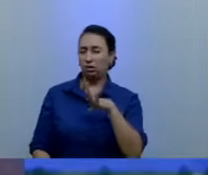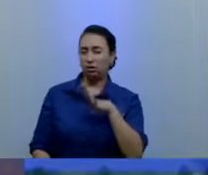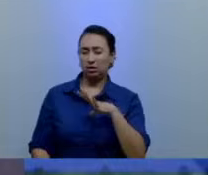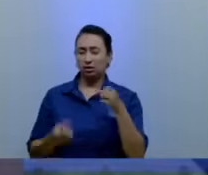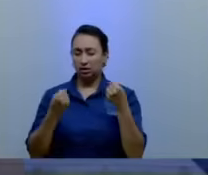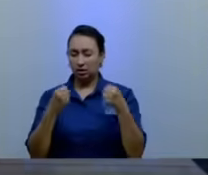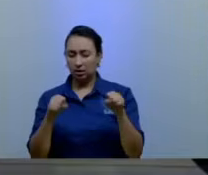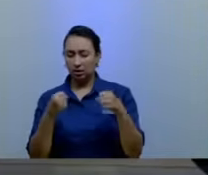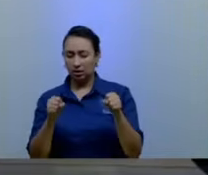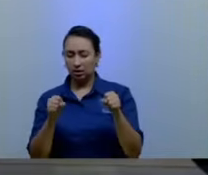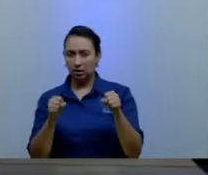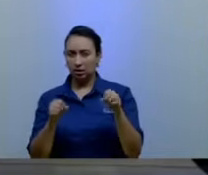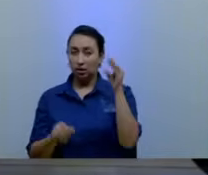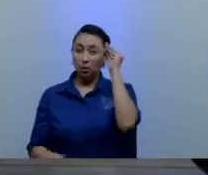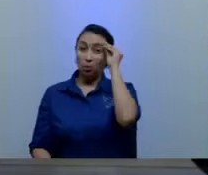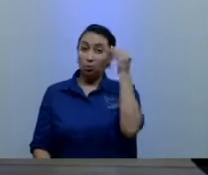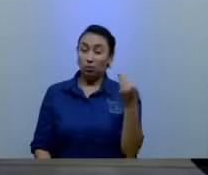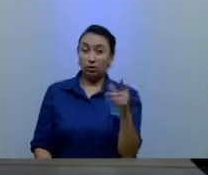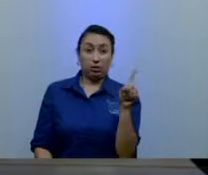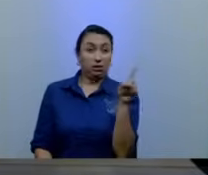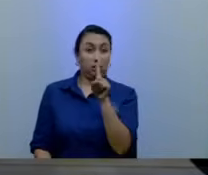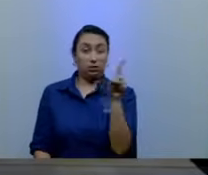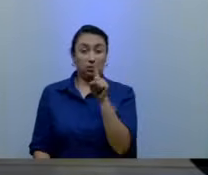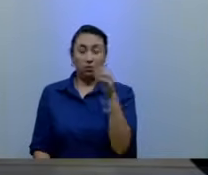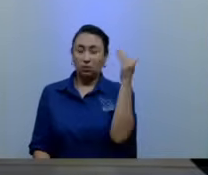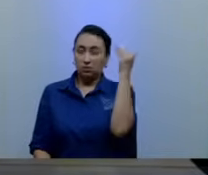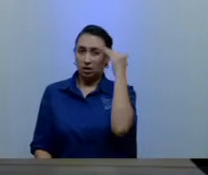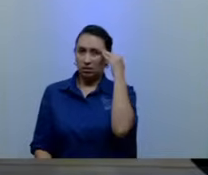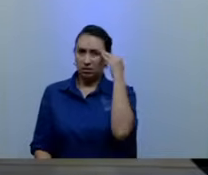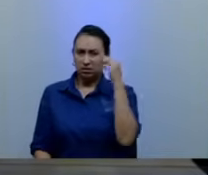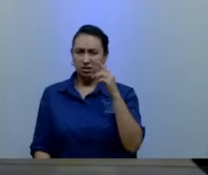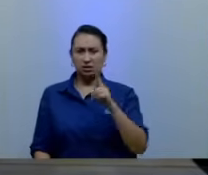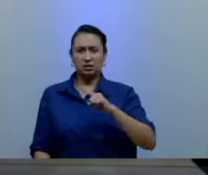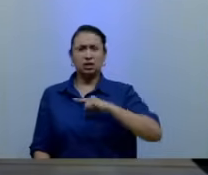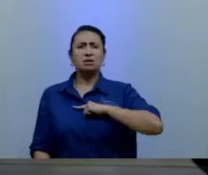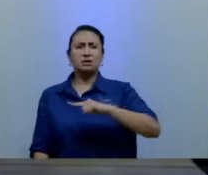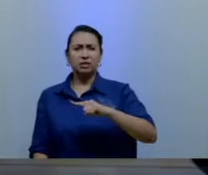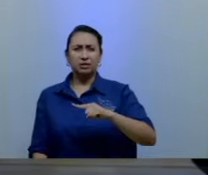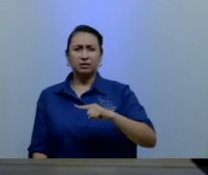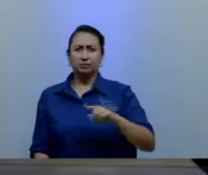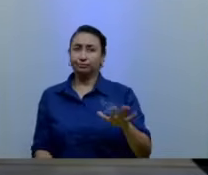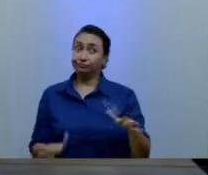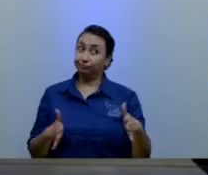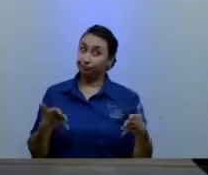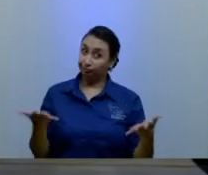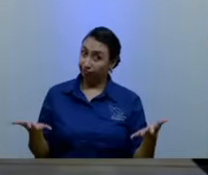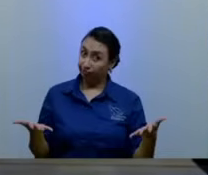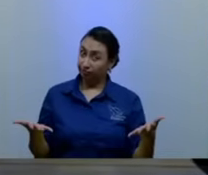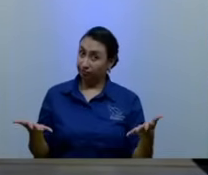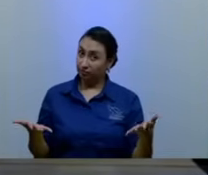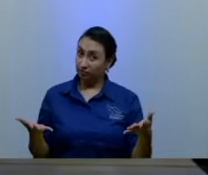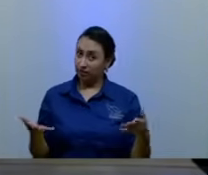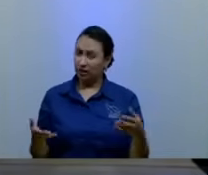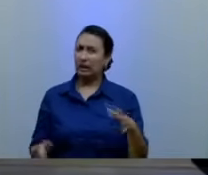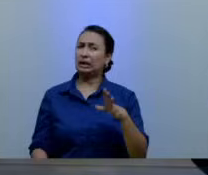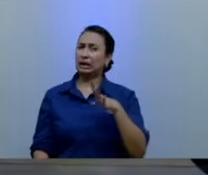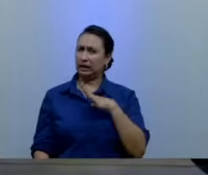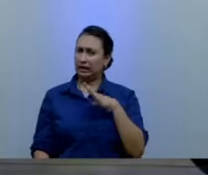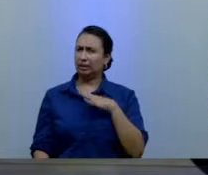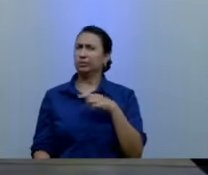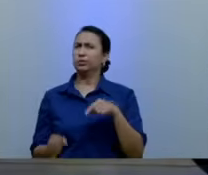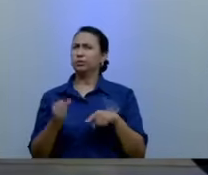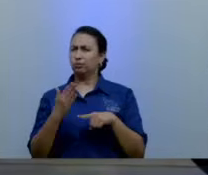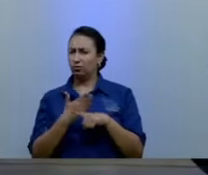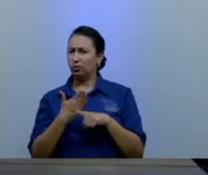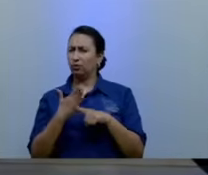tiene la religión, que le impone a la gente que haga algo sin que ellos sean algo.